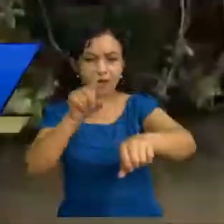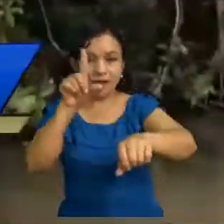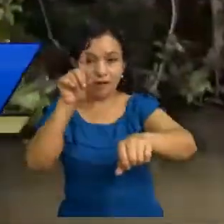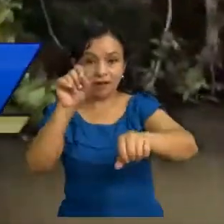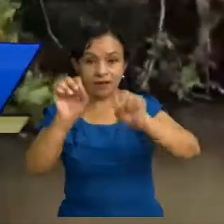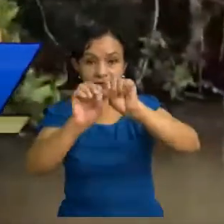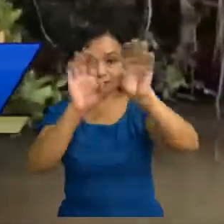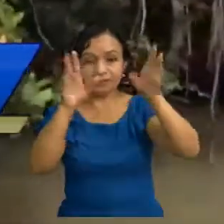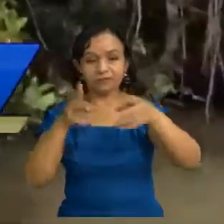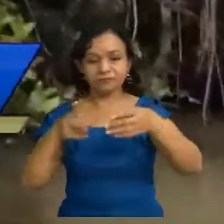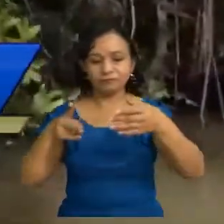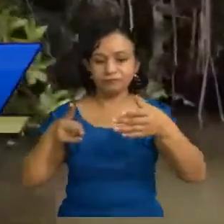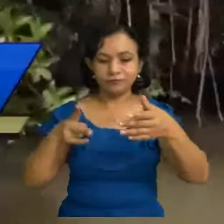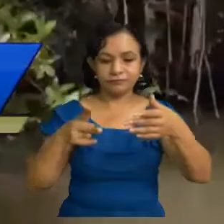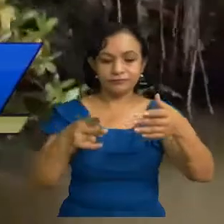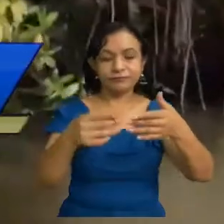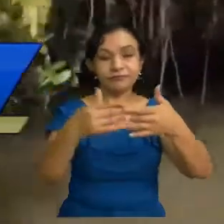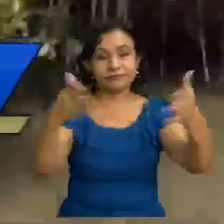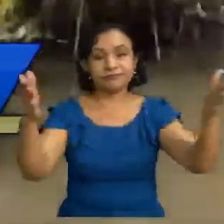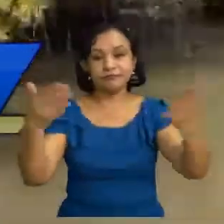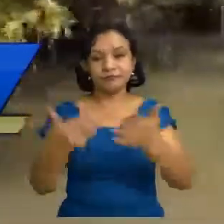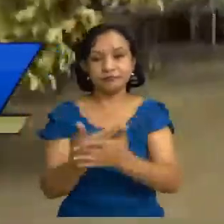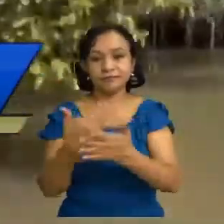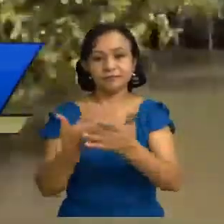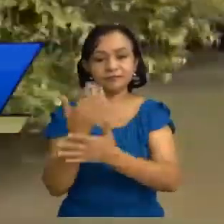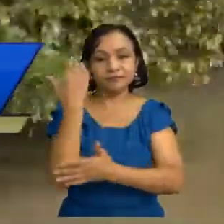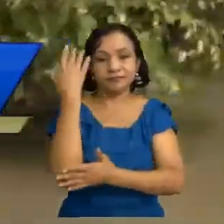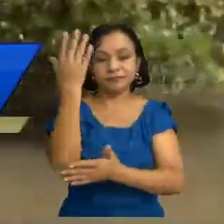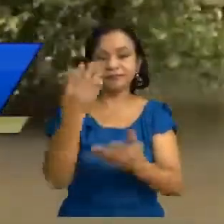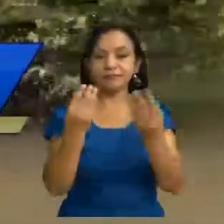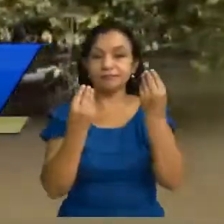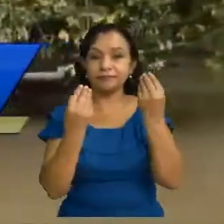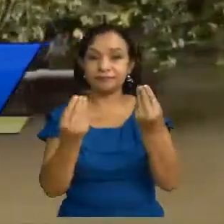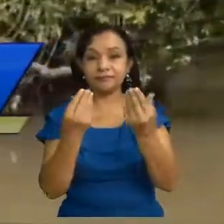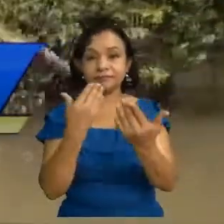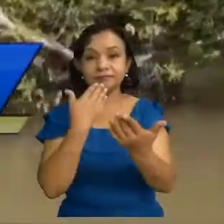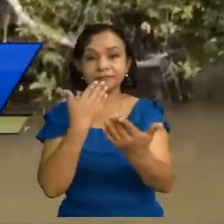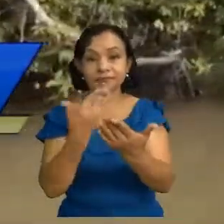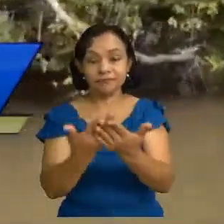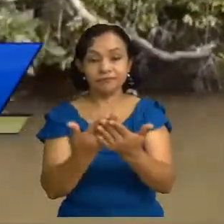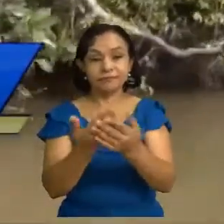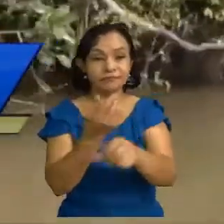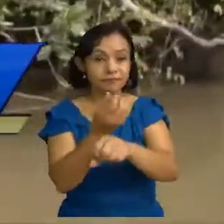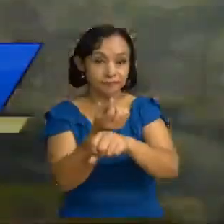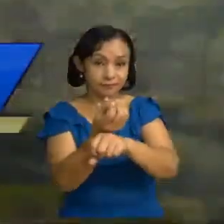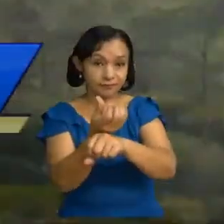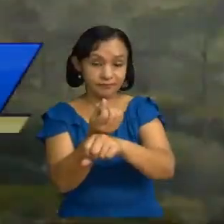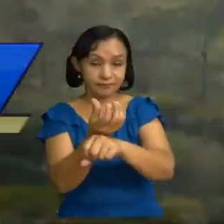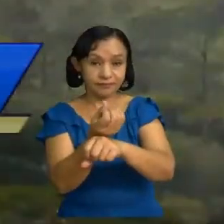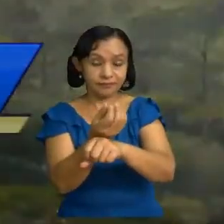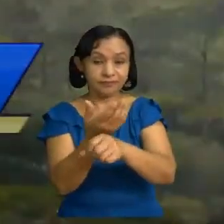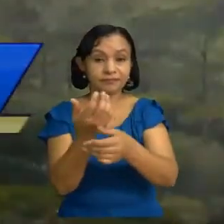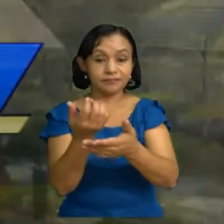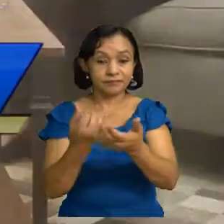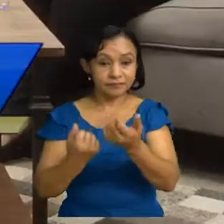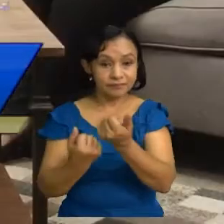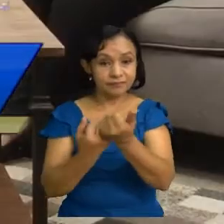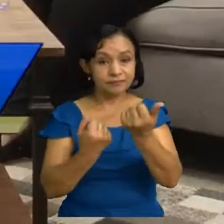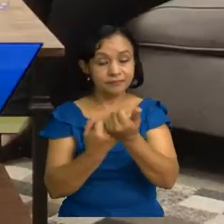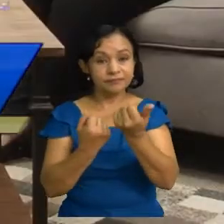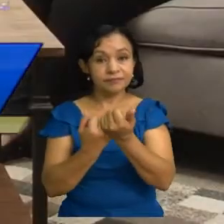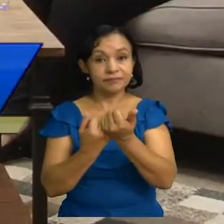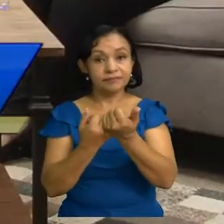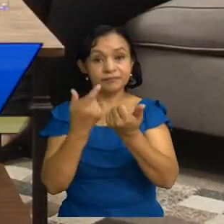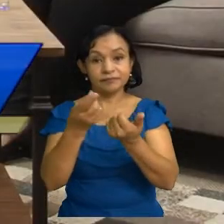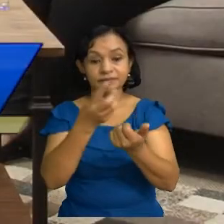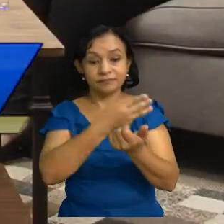bonita labor en la oración y queremos agradecerles mucho también a las municipalidades que son la otra parte